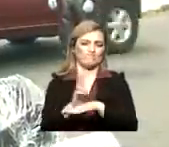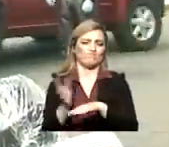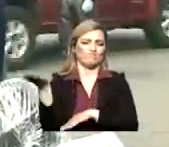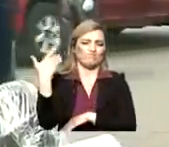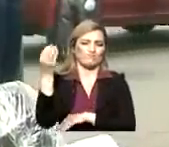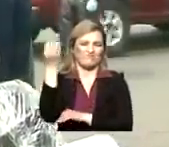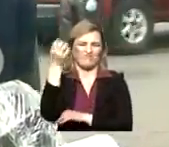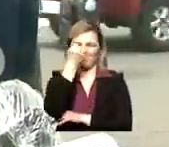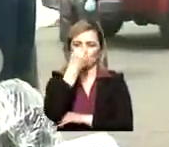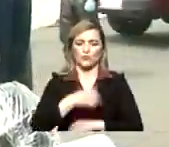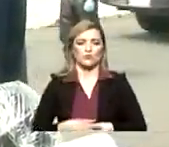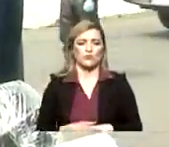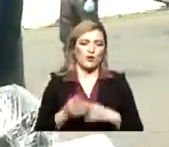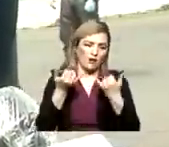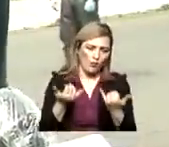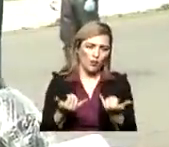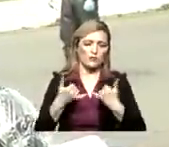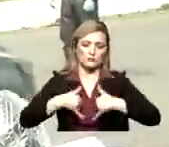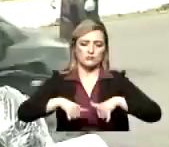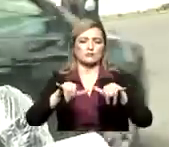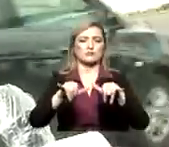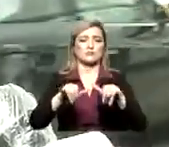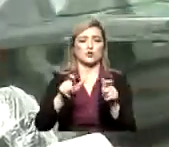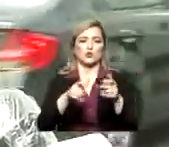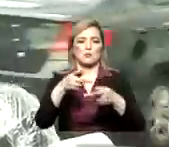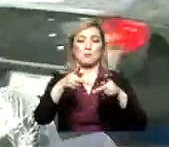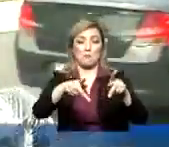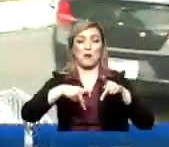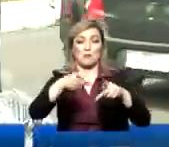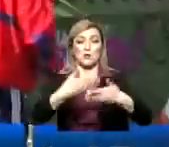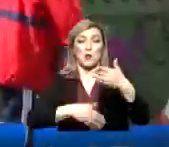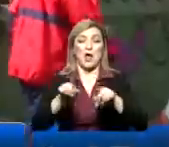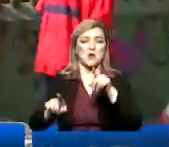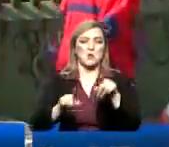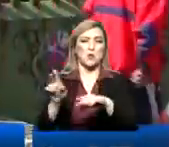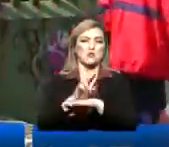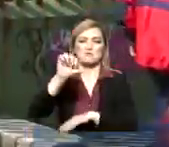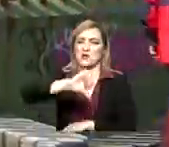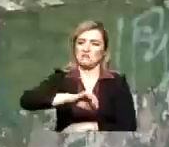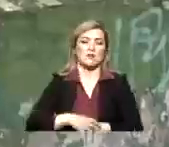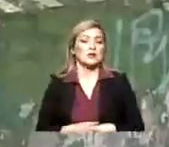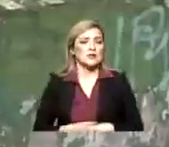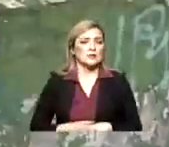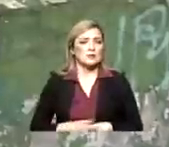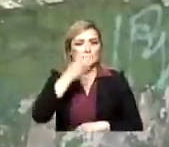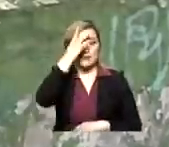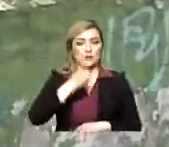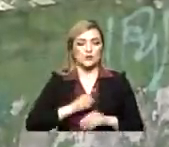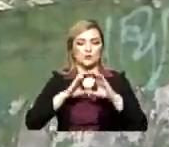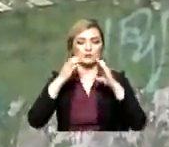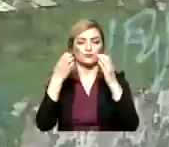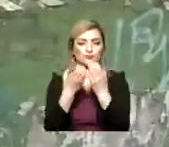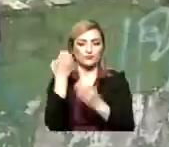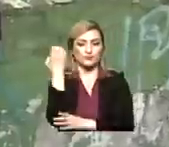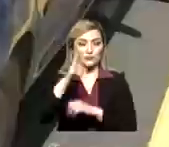realizando en semáforo rojo. En este momento continúa el mal uso del salvoconducto en ciertos casos. Esta resolución del COE Nacional fue ratificada